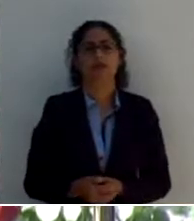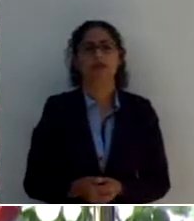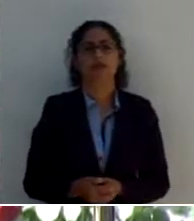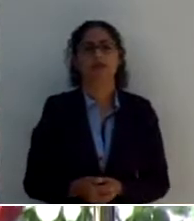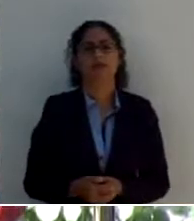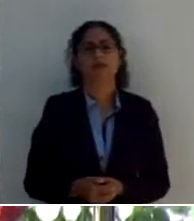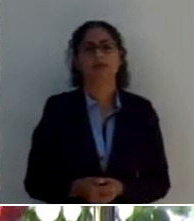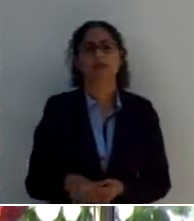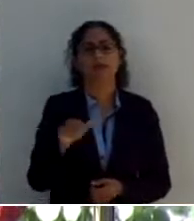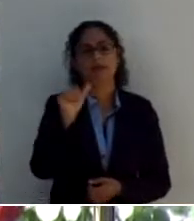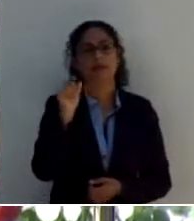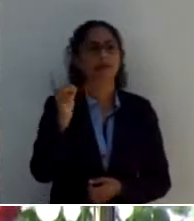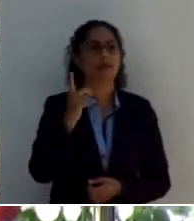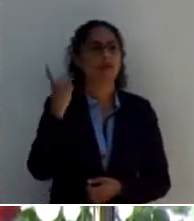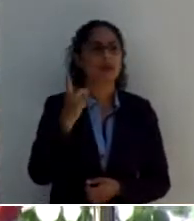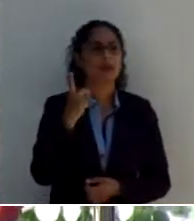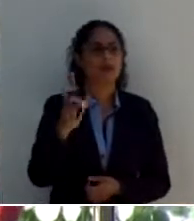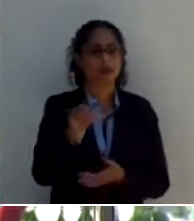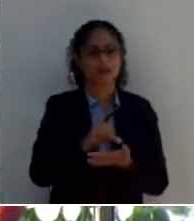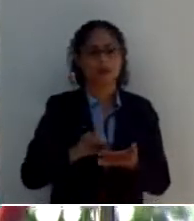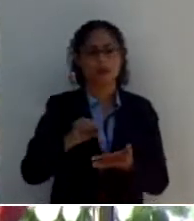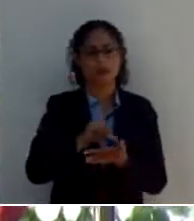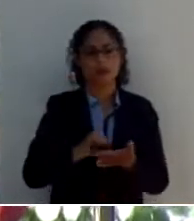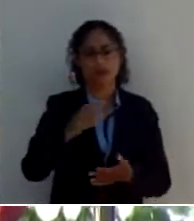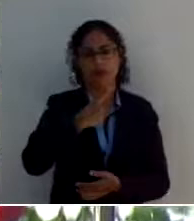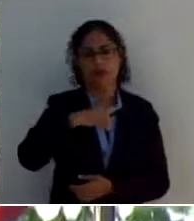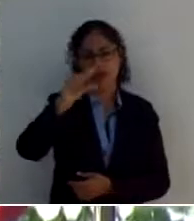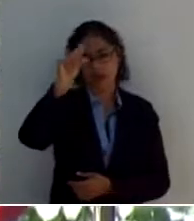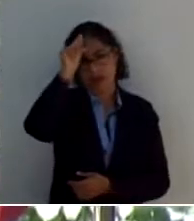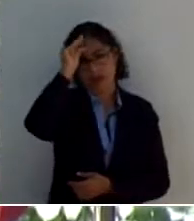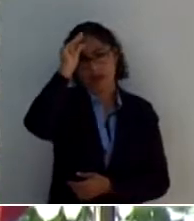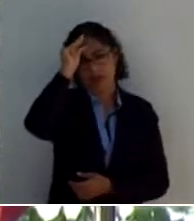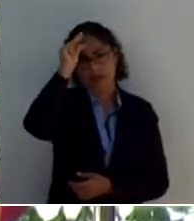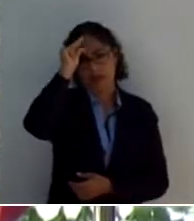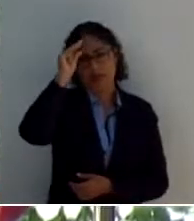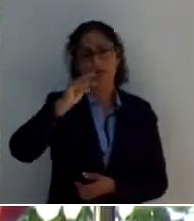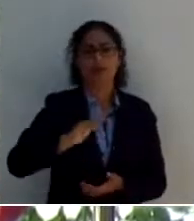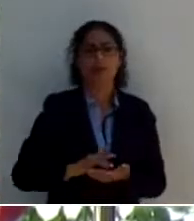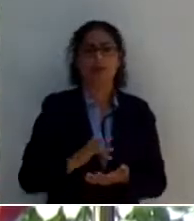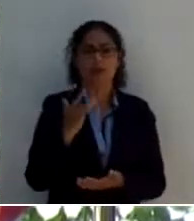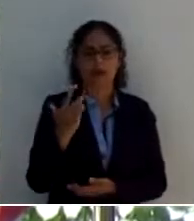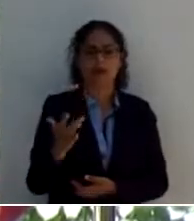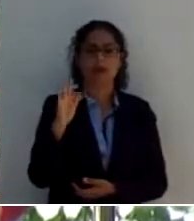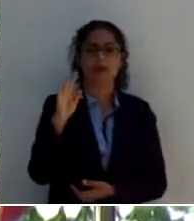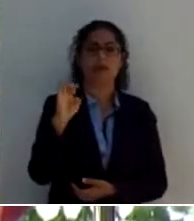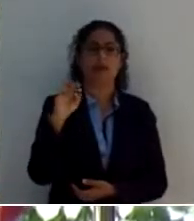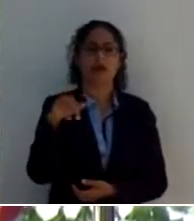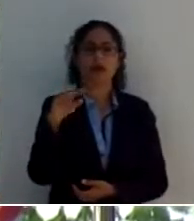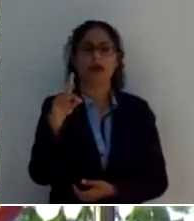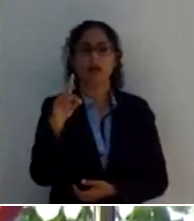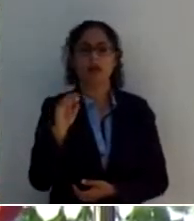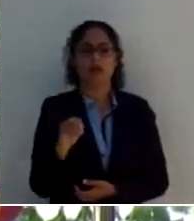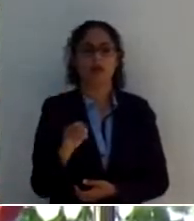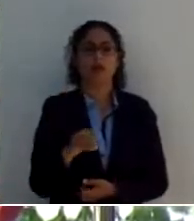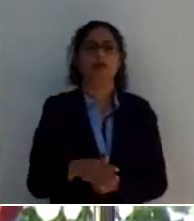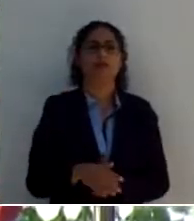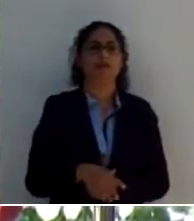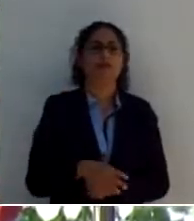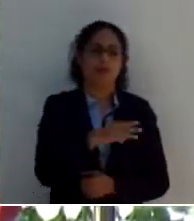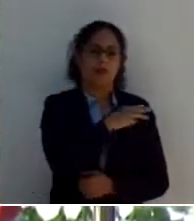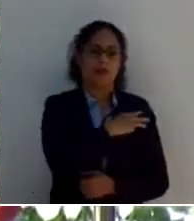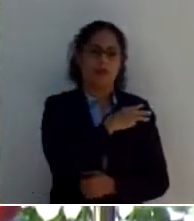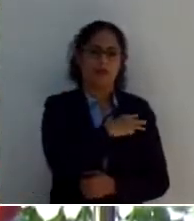al delegado del Centro Nacional de Inteligencia, gracias Fernando, al comandante de la